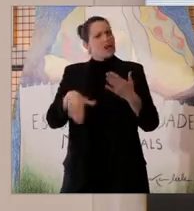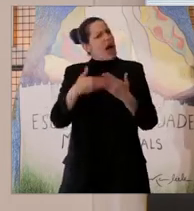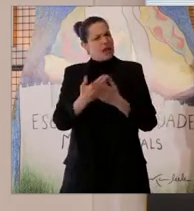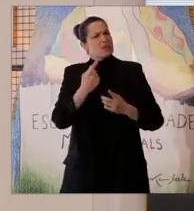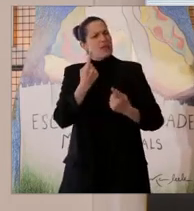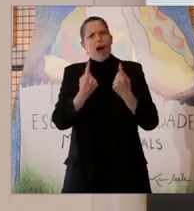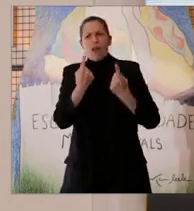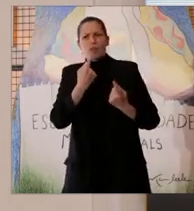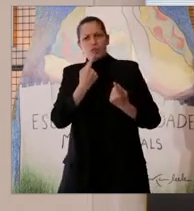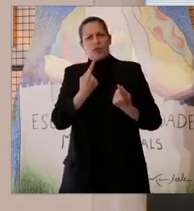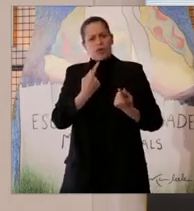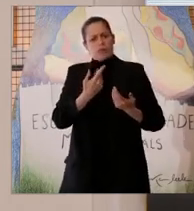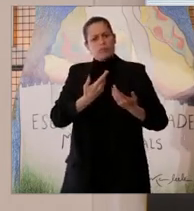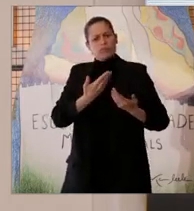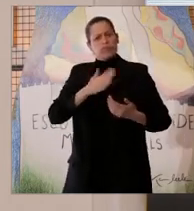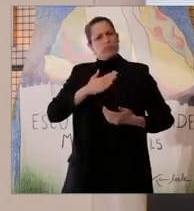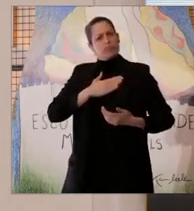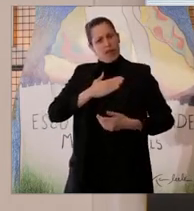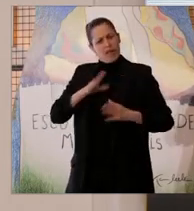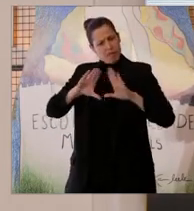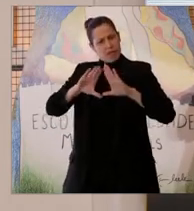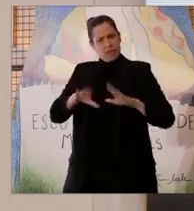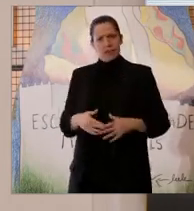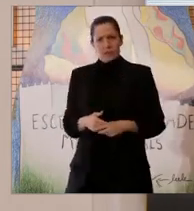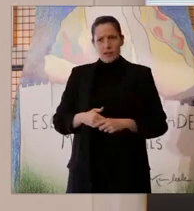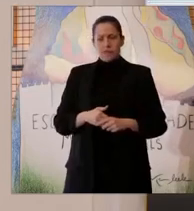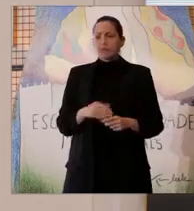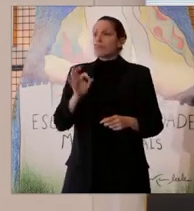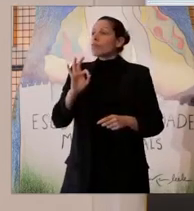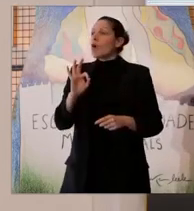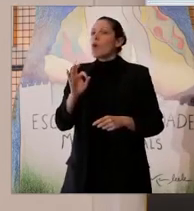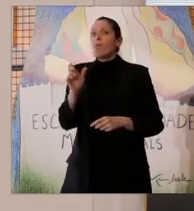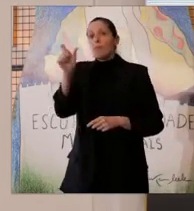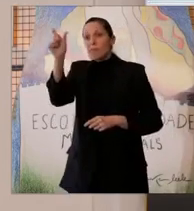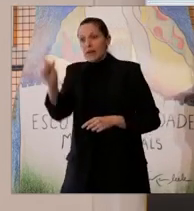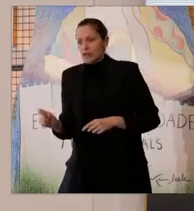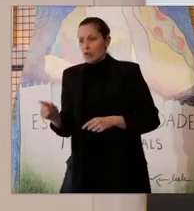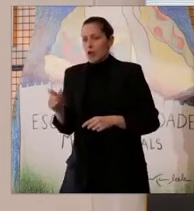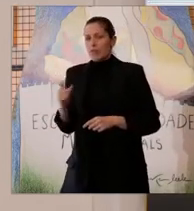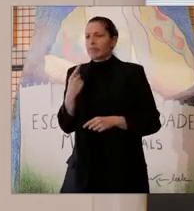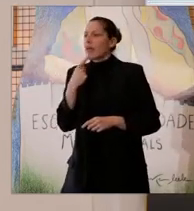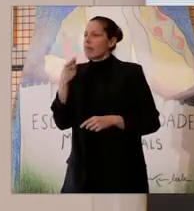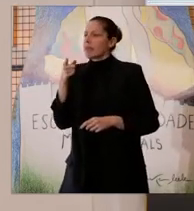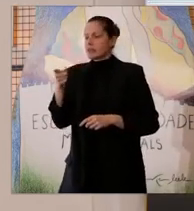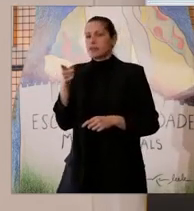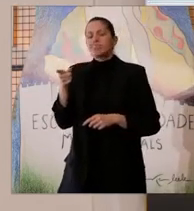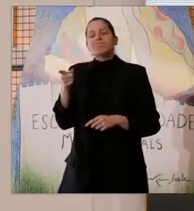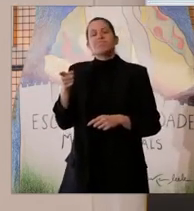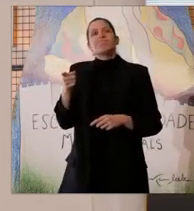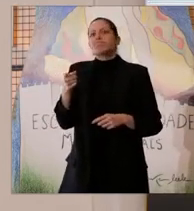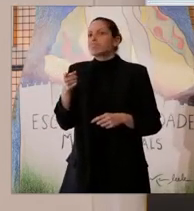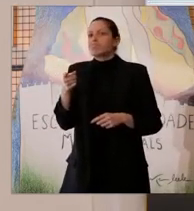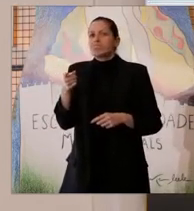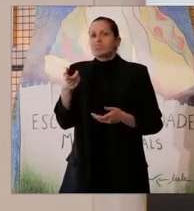señalas a alguien cuando le dices a alguien que es pederasta no hay